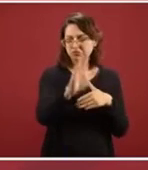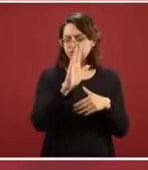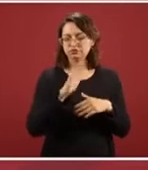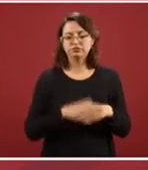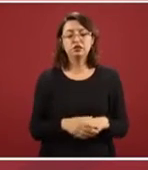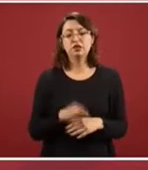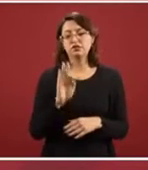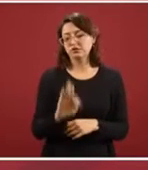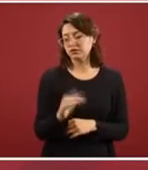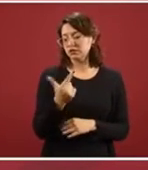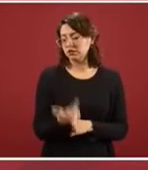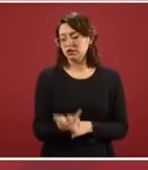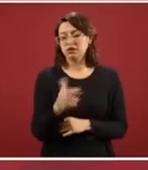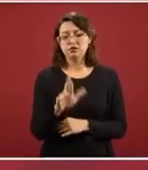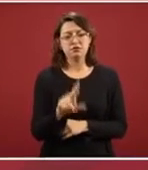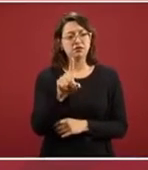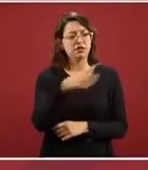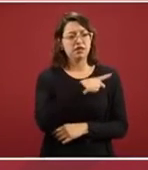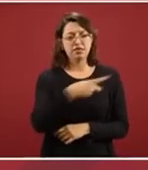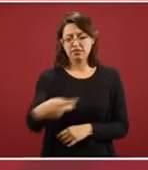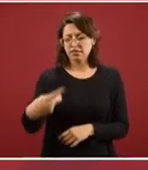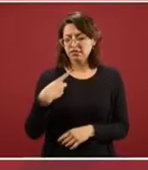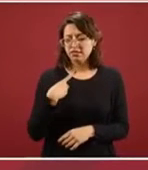la fiscalía tiene que